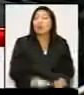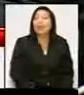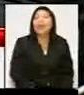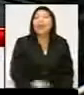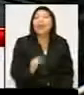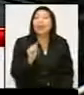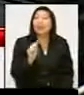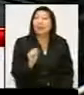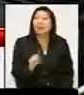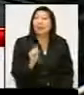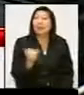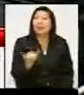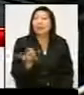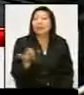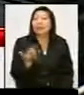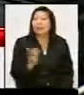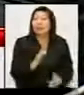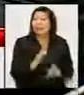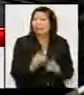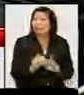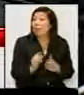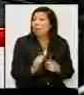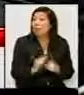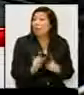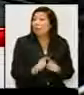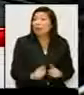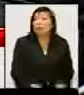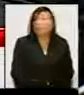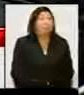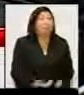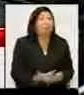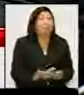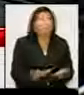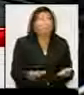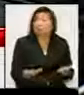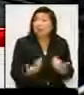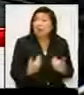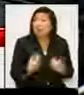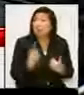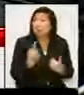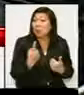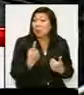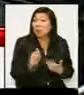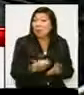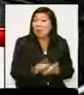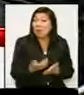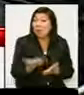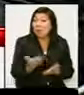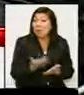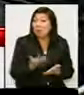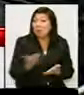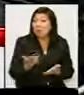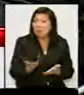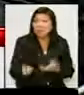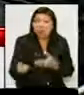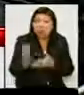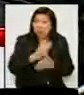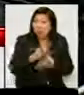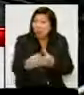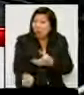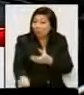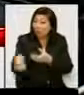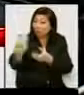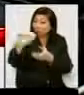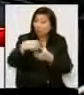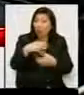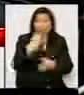ahí estos proveedores, que son todos distintos, no existe forma de tener un solo sistema de recaudo que pueda integrar en